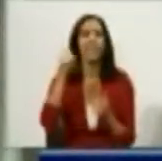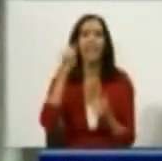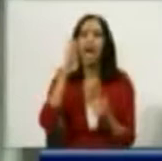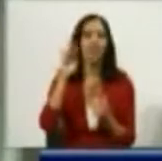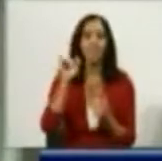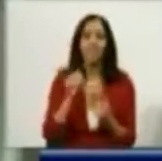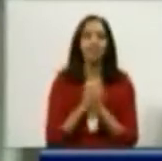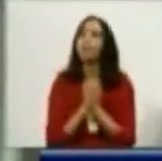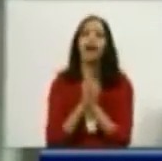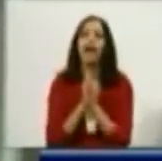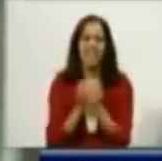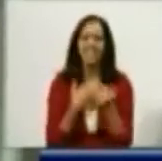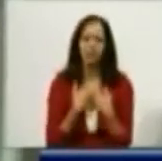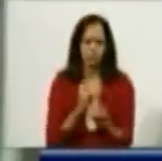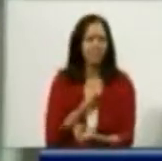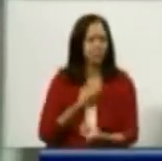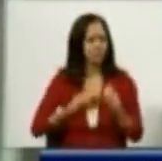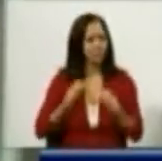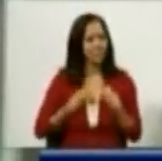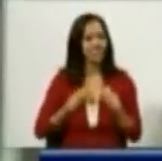eso me tortura